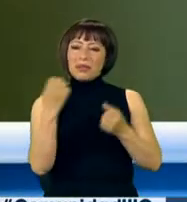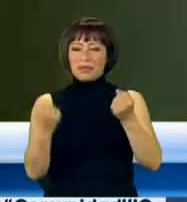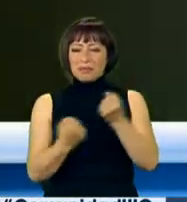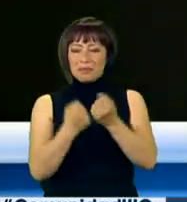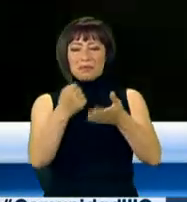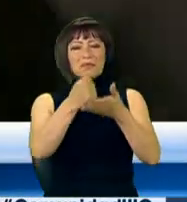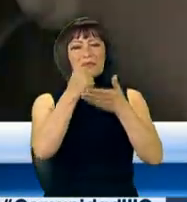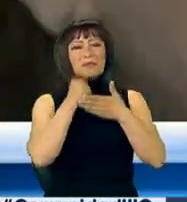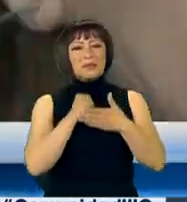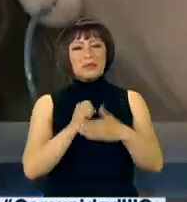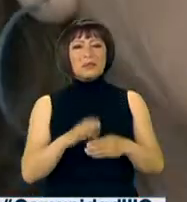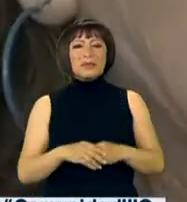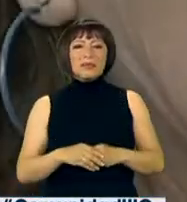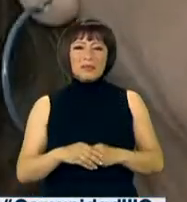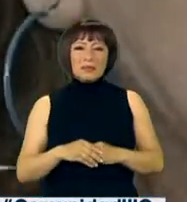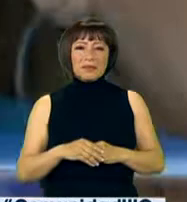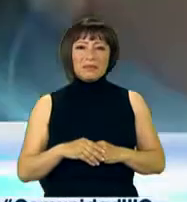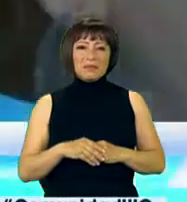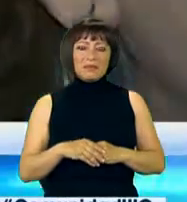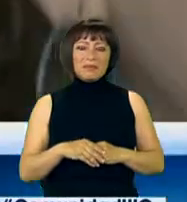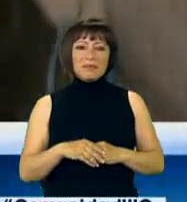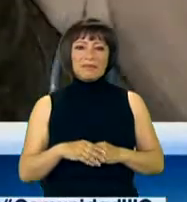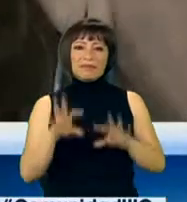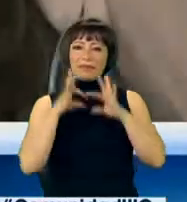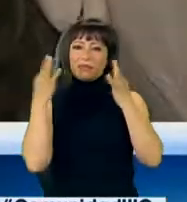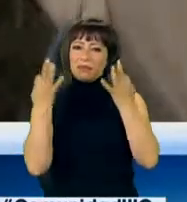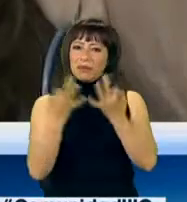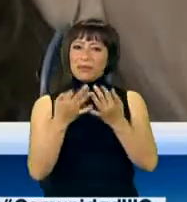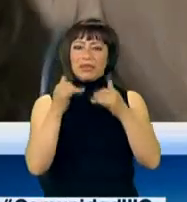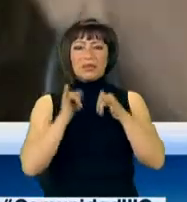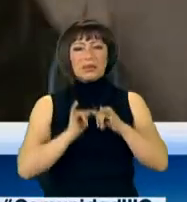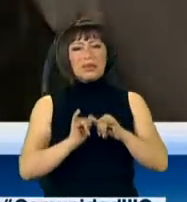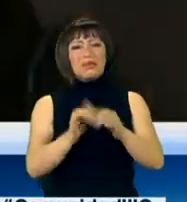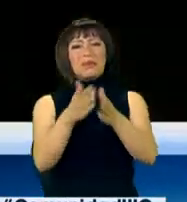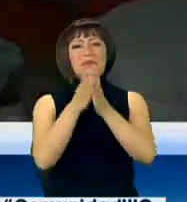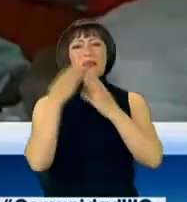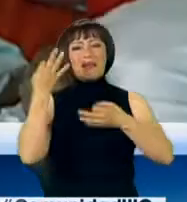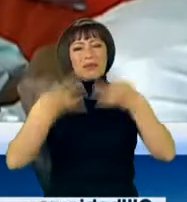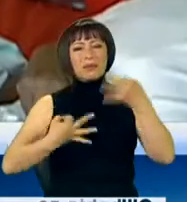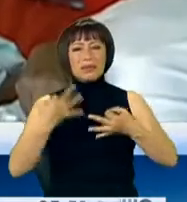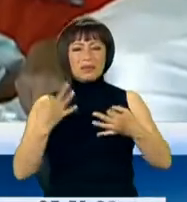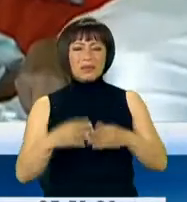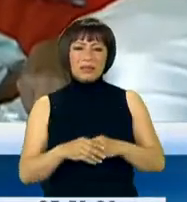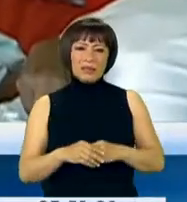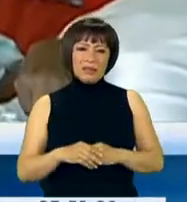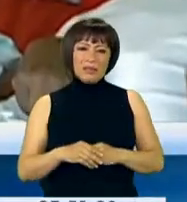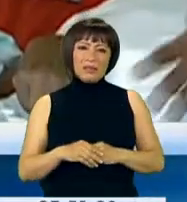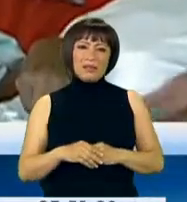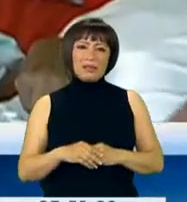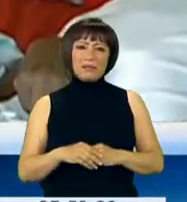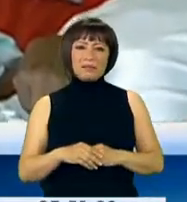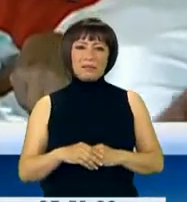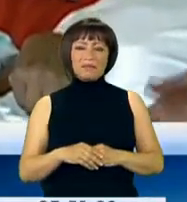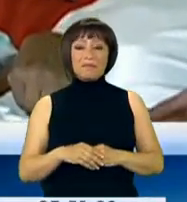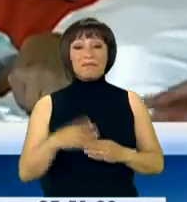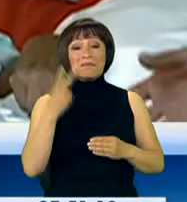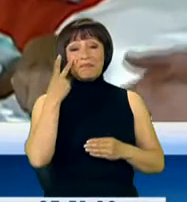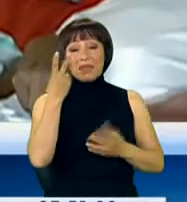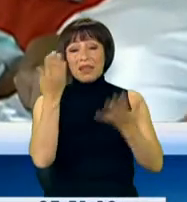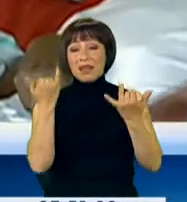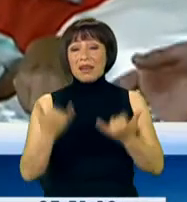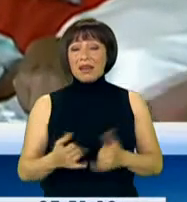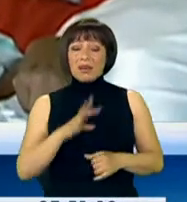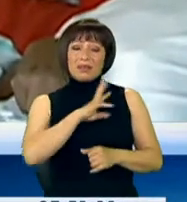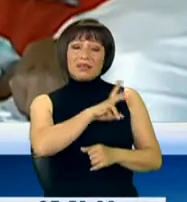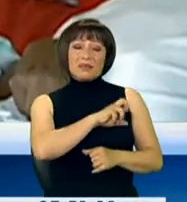colaborado. Mientras tanto, esta familia seguirá clamando por justicia. Señorita, imagínese a mi esposo lo que le ha hecho ese señor,